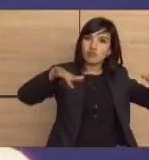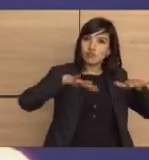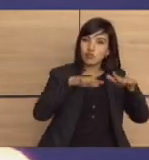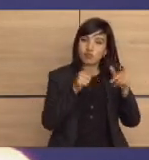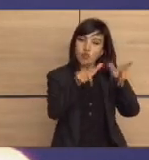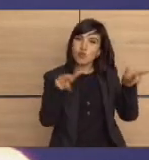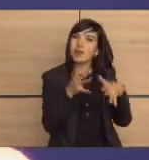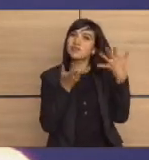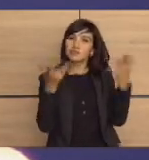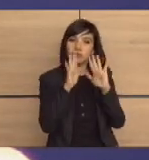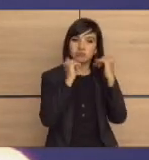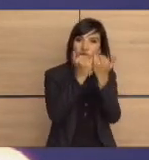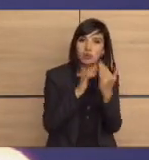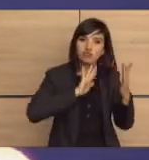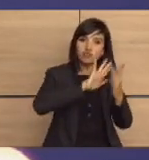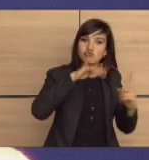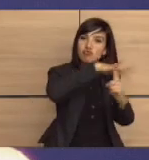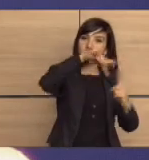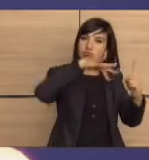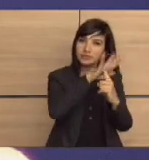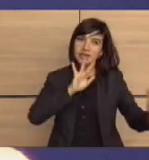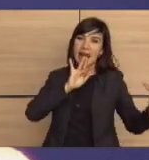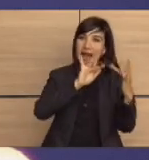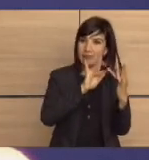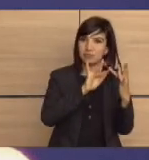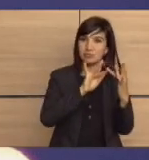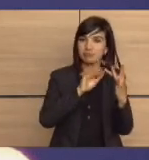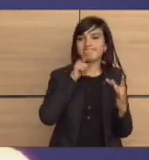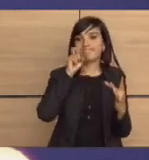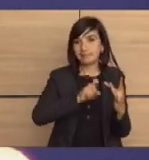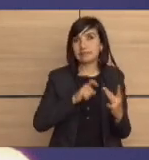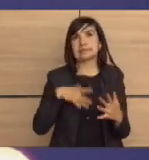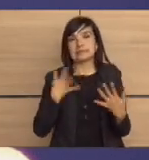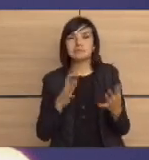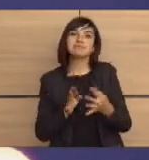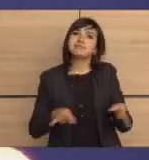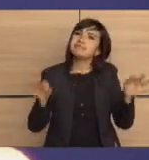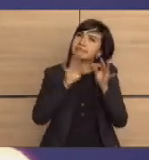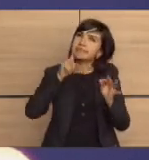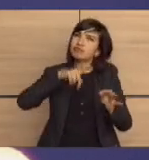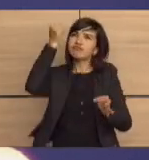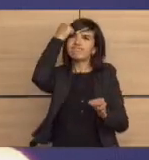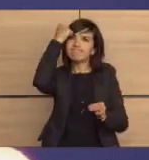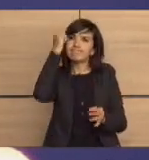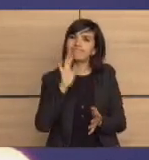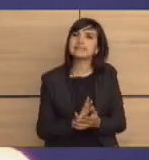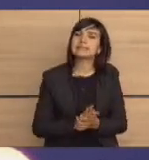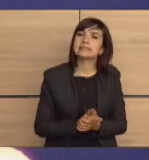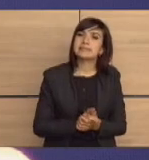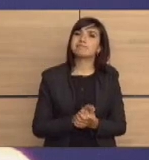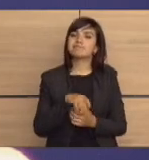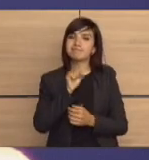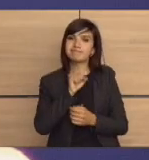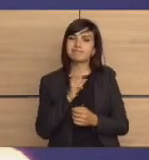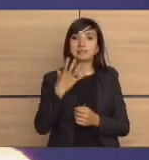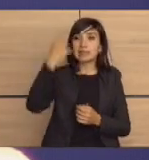el que nosotros desarrollamos nuestras prácticas educativas. En ese orden de ideas, considero como docente que es imperativo que la enseñanza